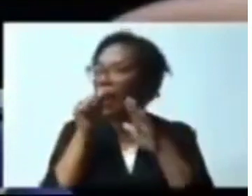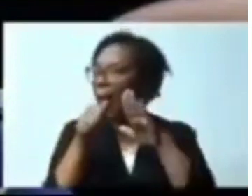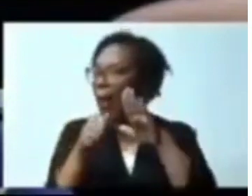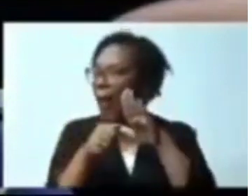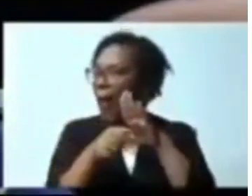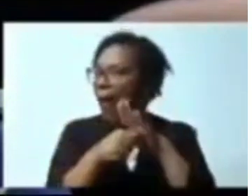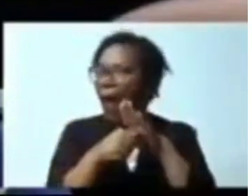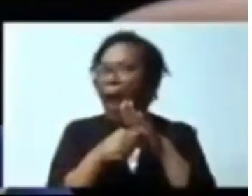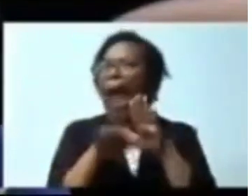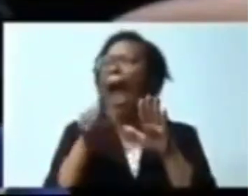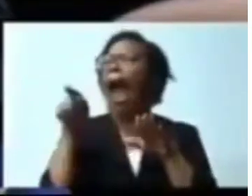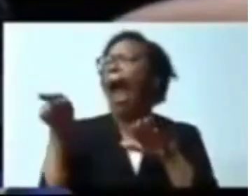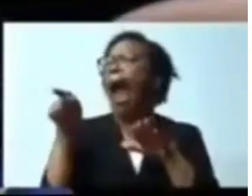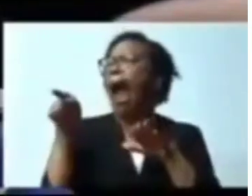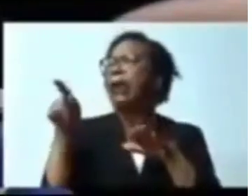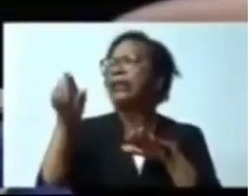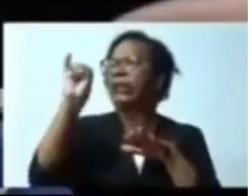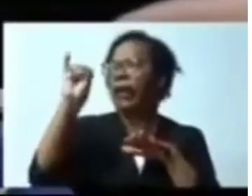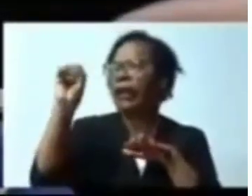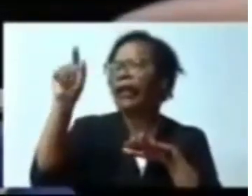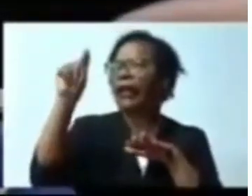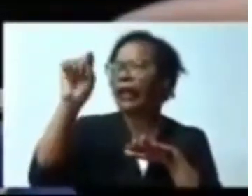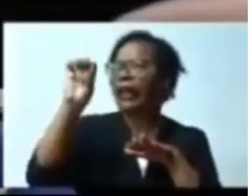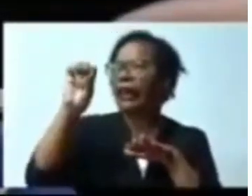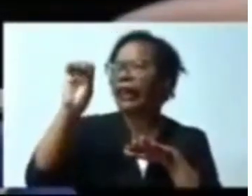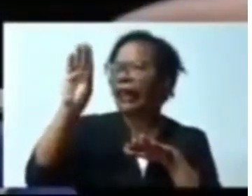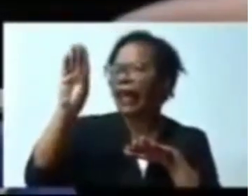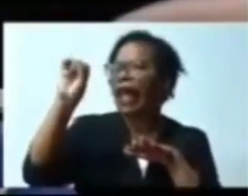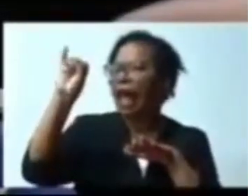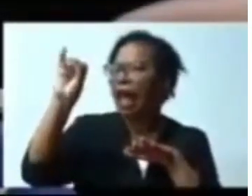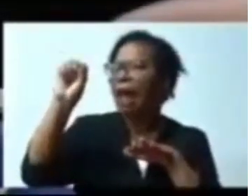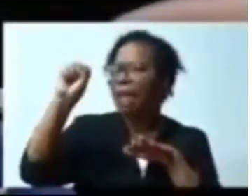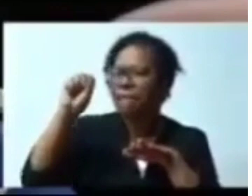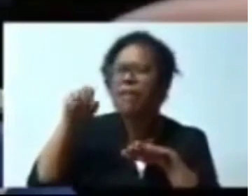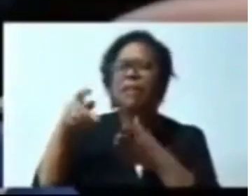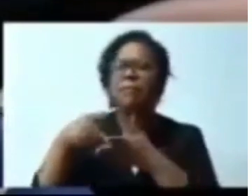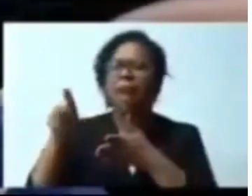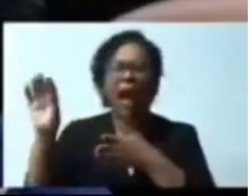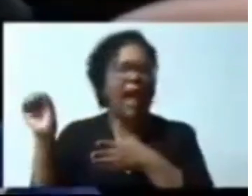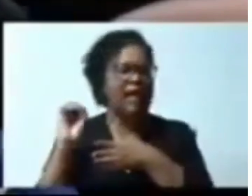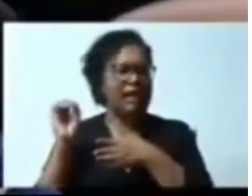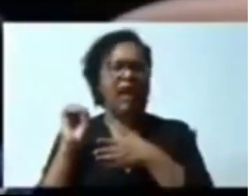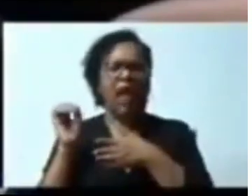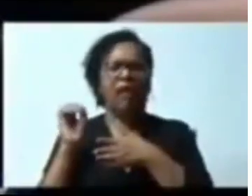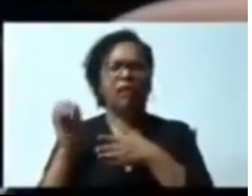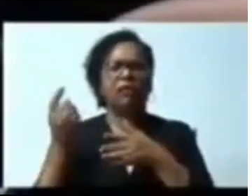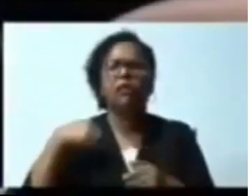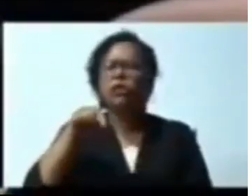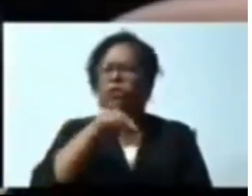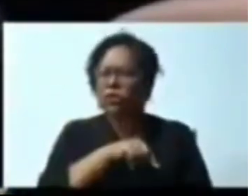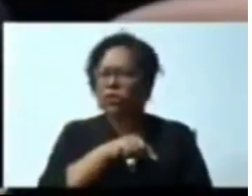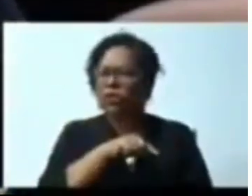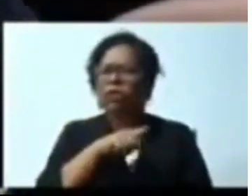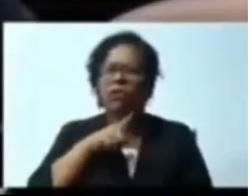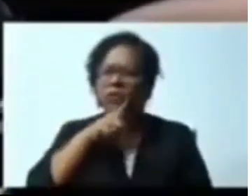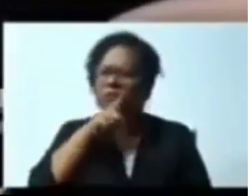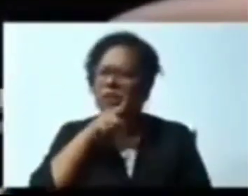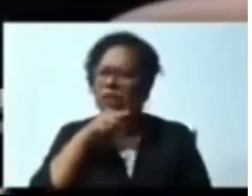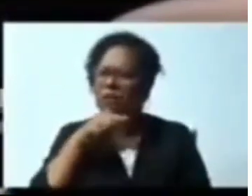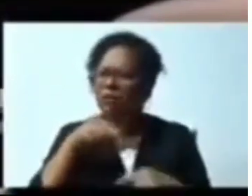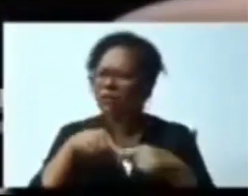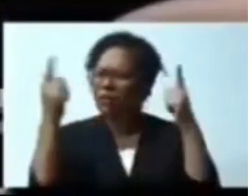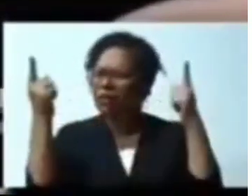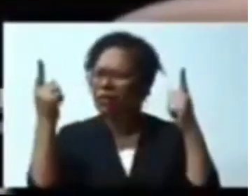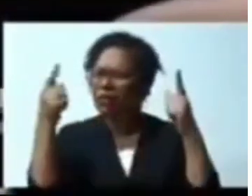de impuestos. Y nosotros, no es que estamos en desacuerdo total con los préstamos, pero para invertirlo